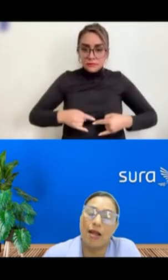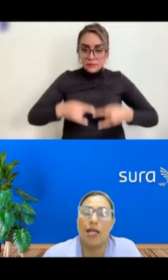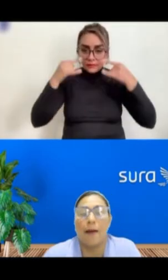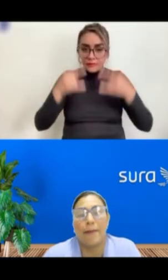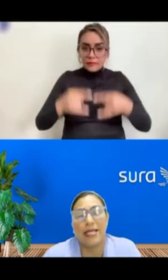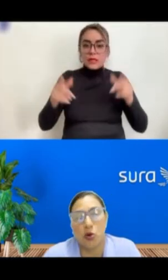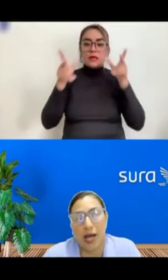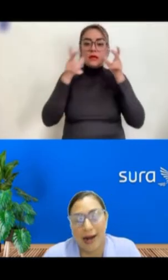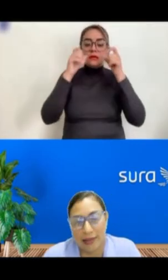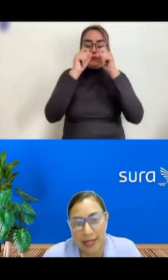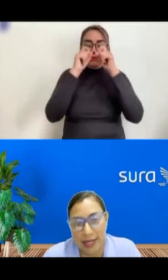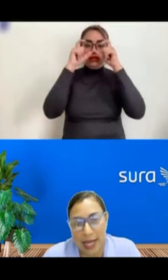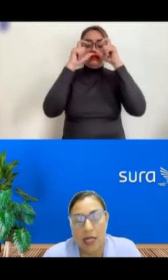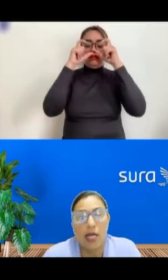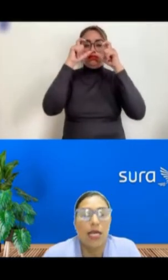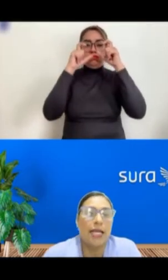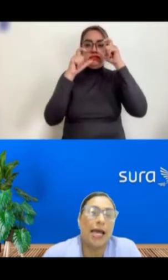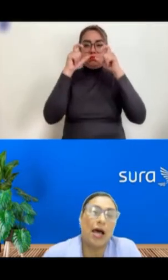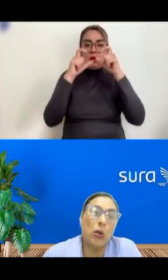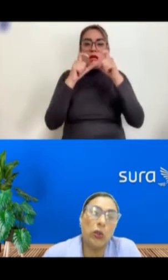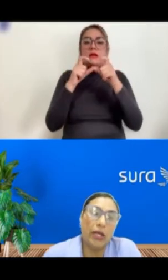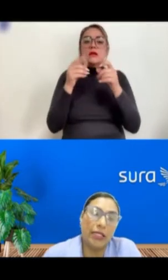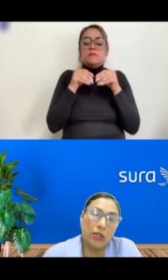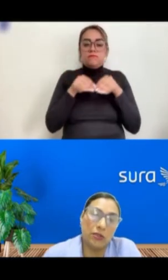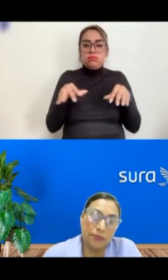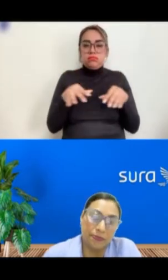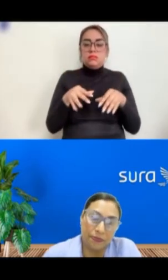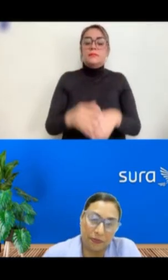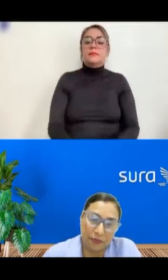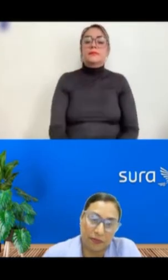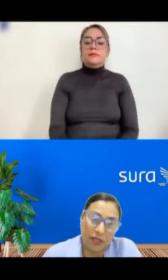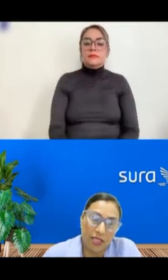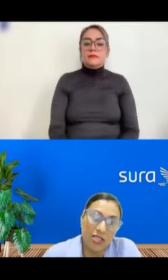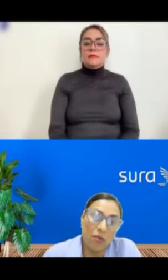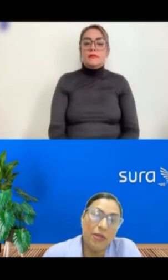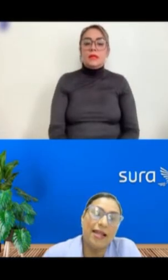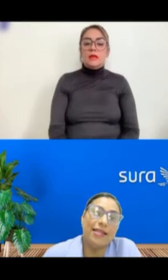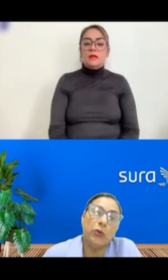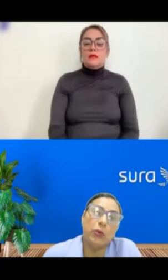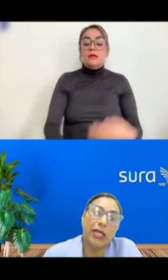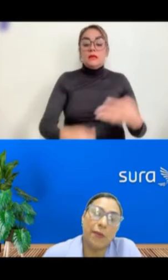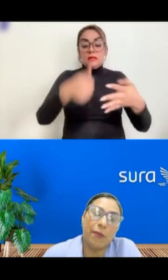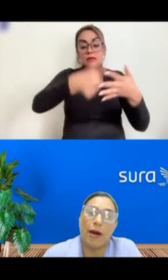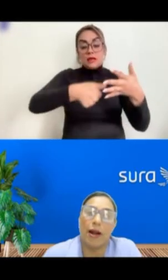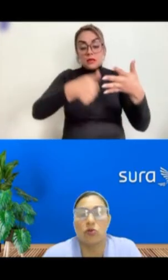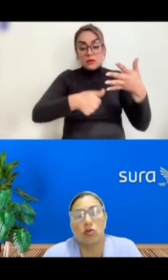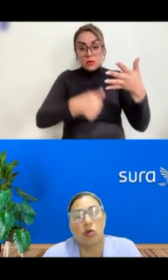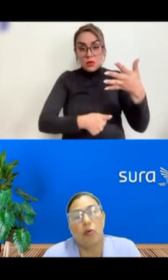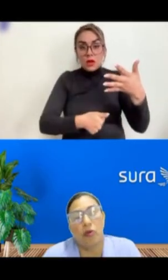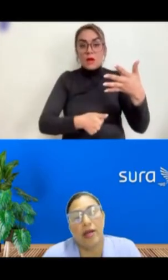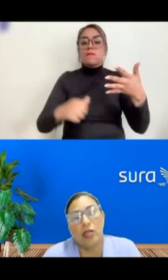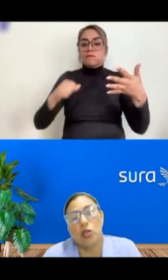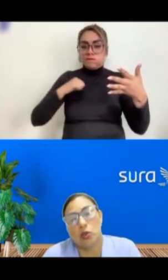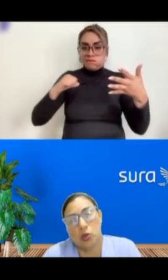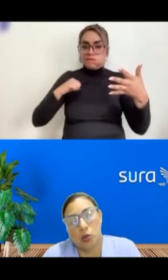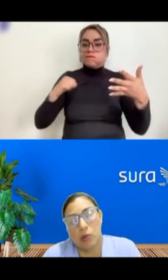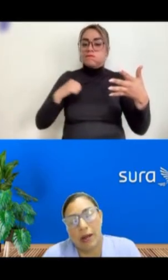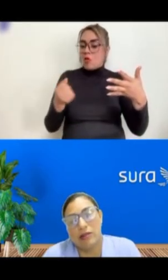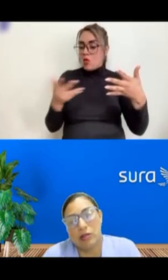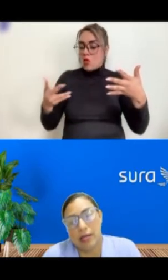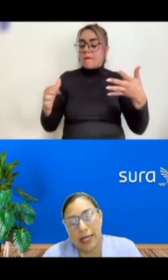reflejo pupilar y la presión arterial. Cada uno de estos signos vitales tiene un equipo para nosotros